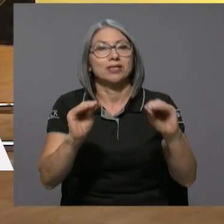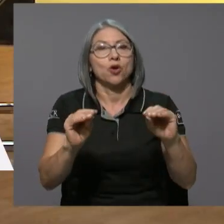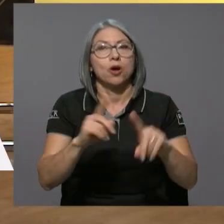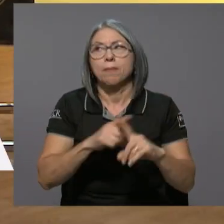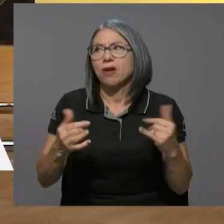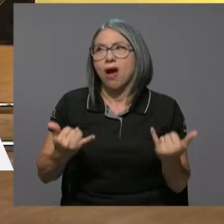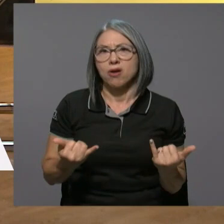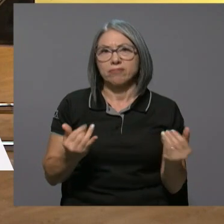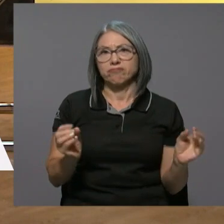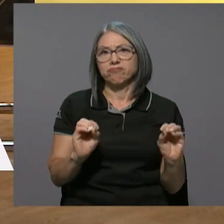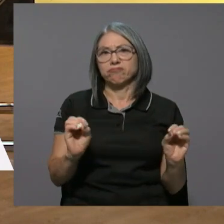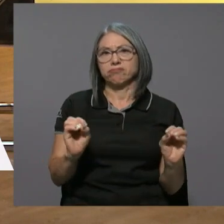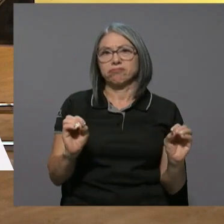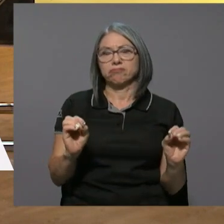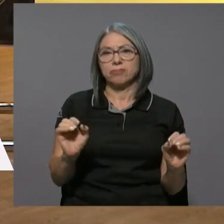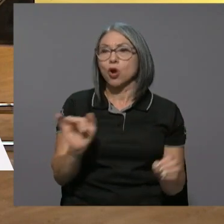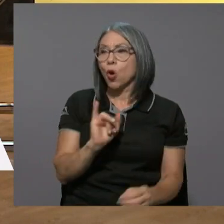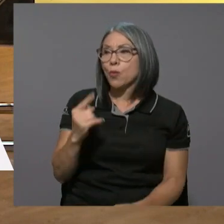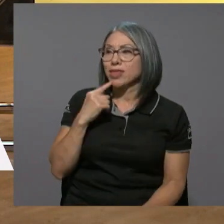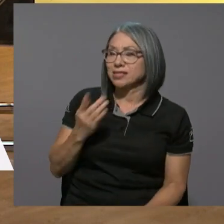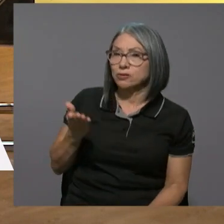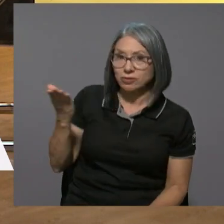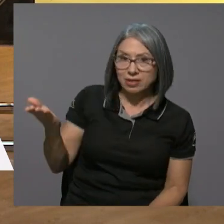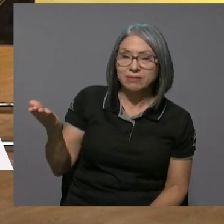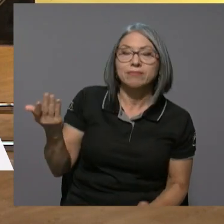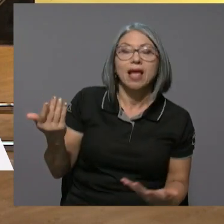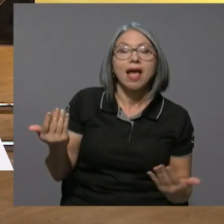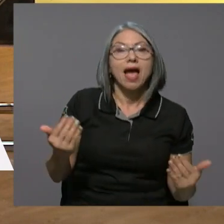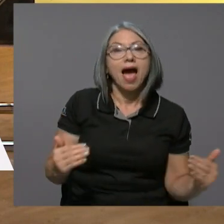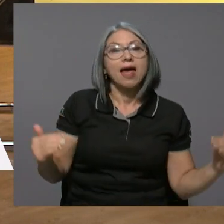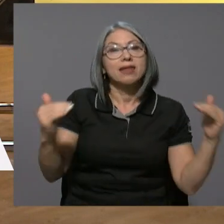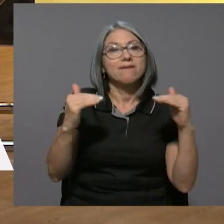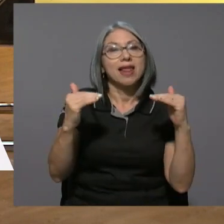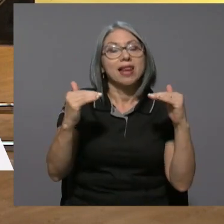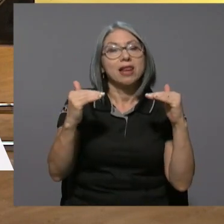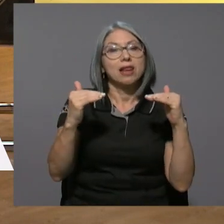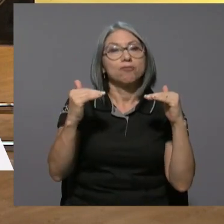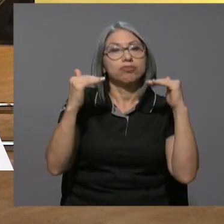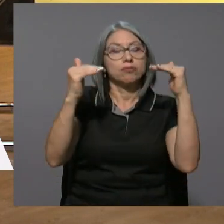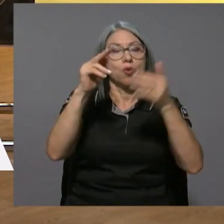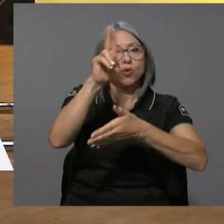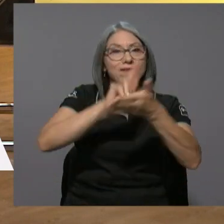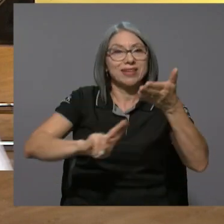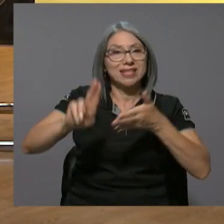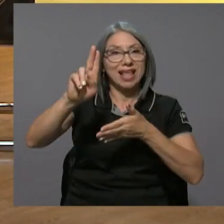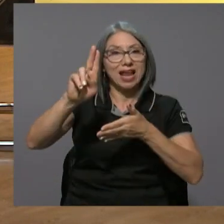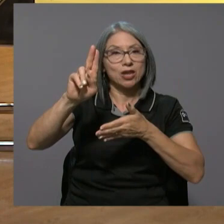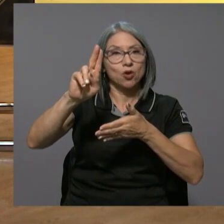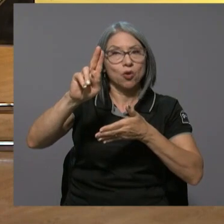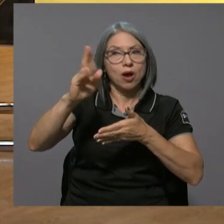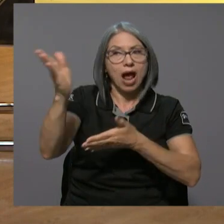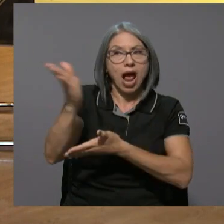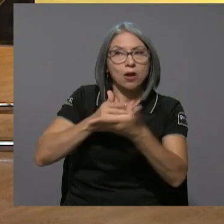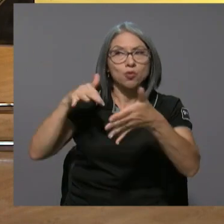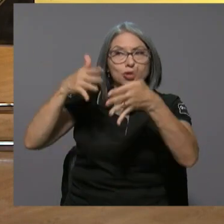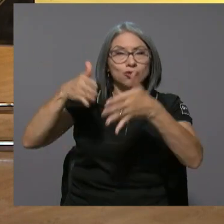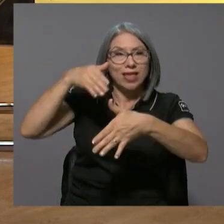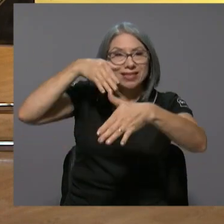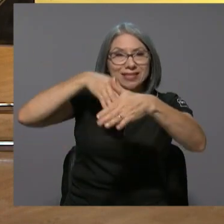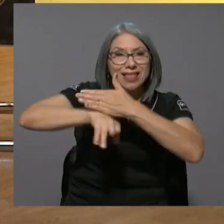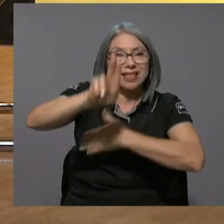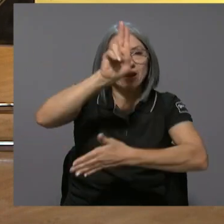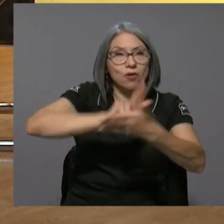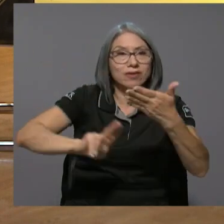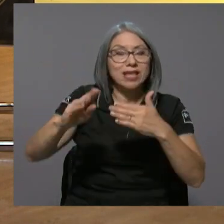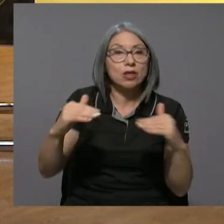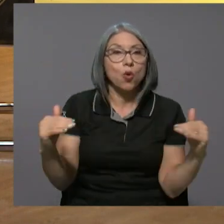tanto. Y efectivamente, como dices, a nivel universitario hay estudiantes que llegan con un nivel muy bajo, por